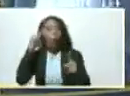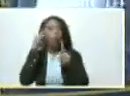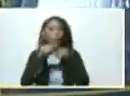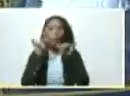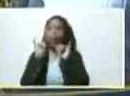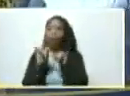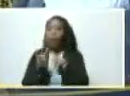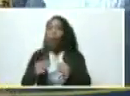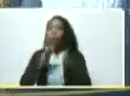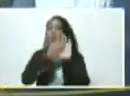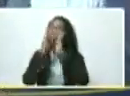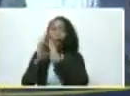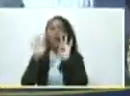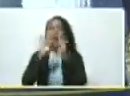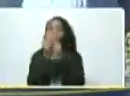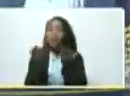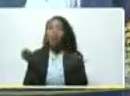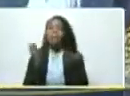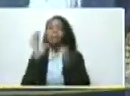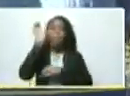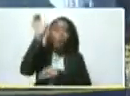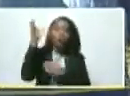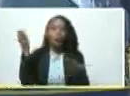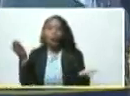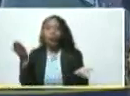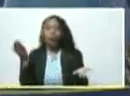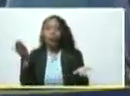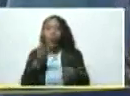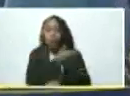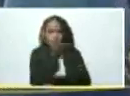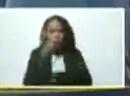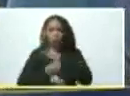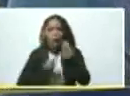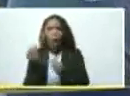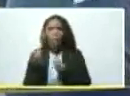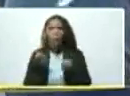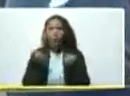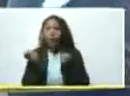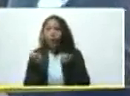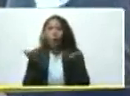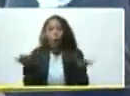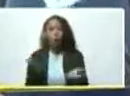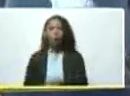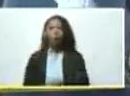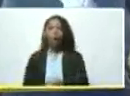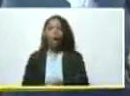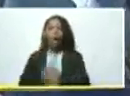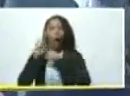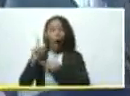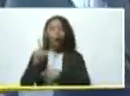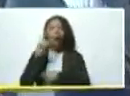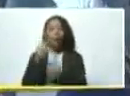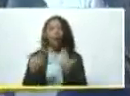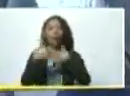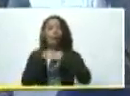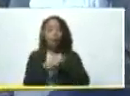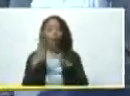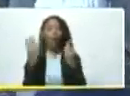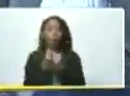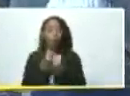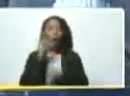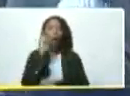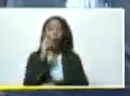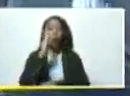claro. La comunidad, la familia, la patria. Sí. ¿Ustedes cómo manejan eso? Bueno, ahí también vinculamos con la UVC. La